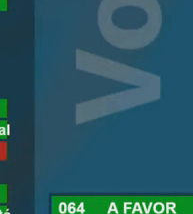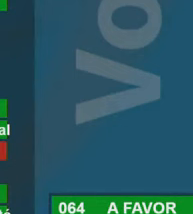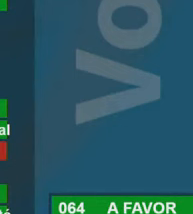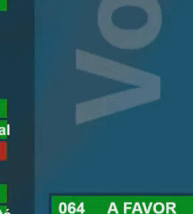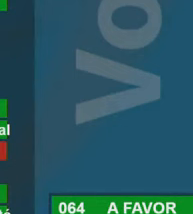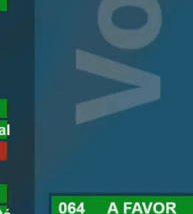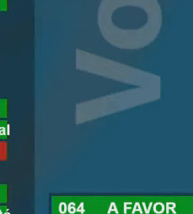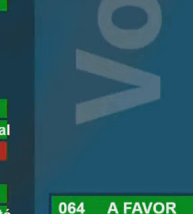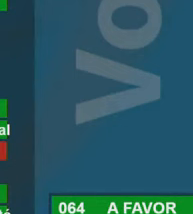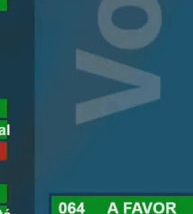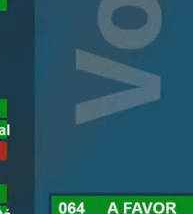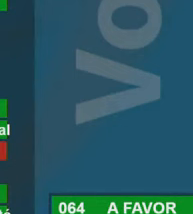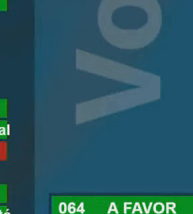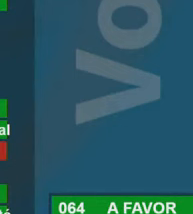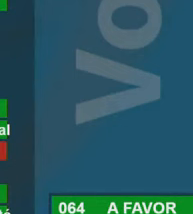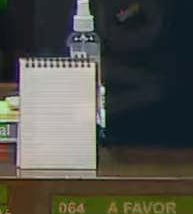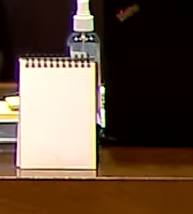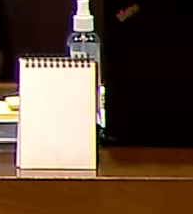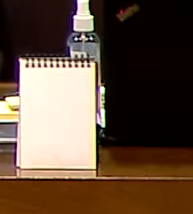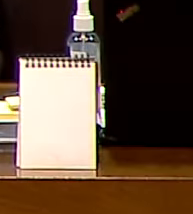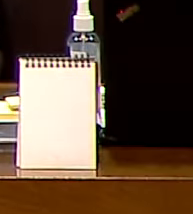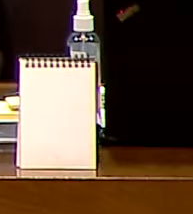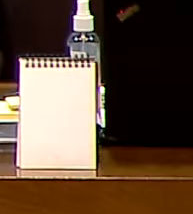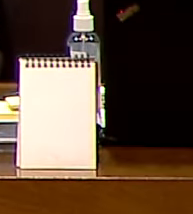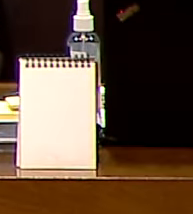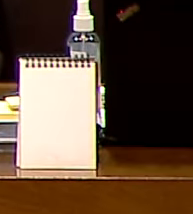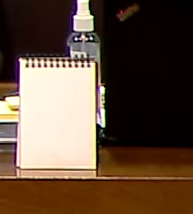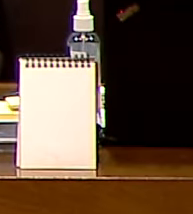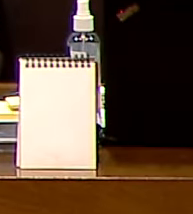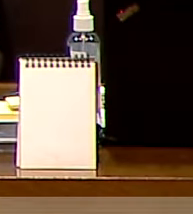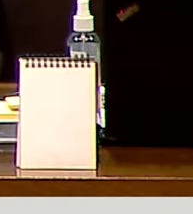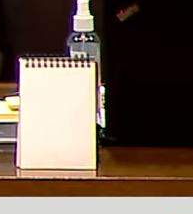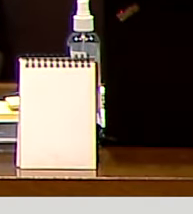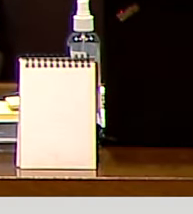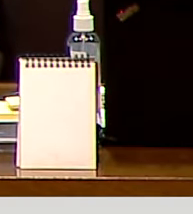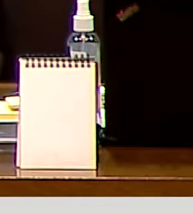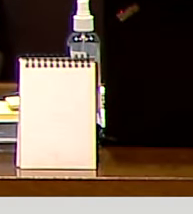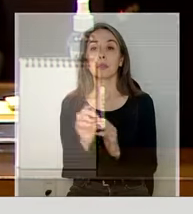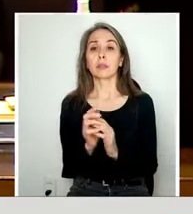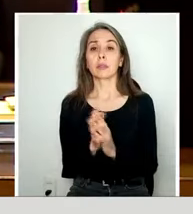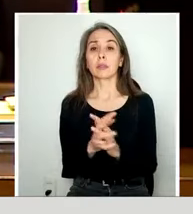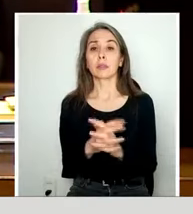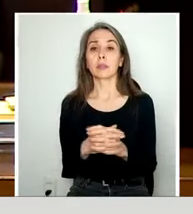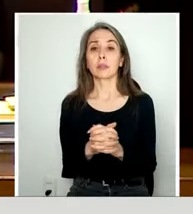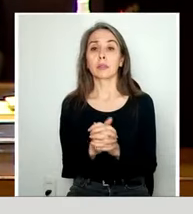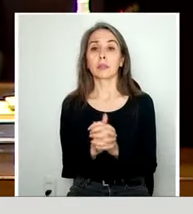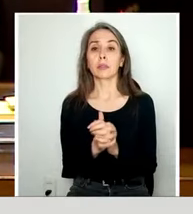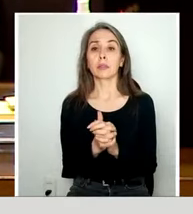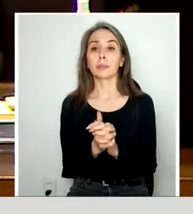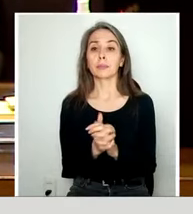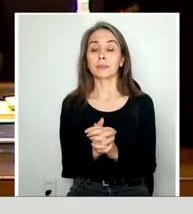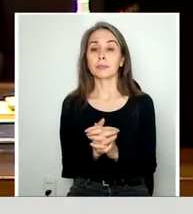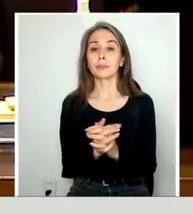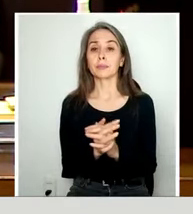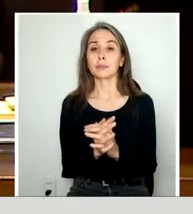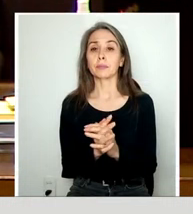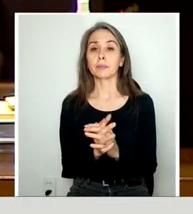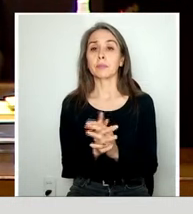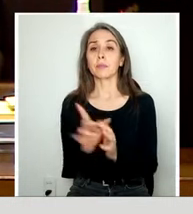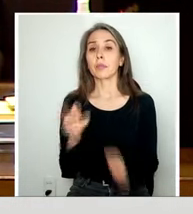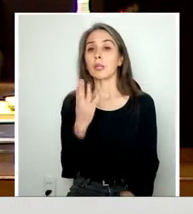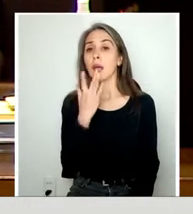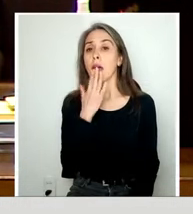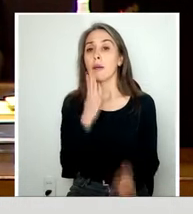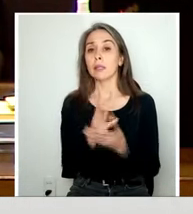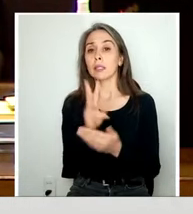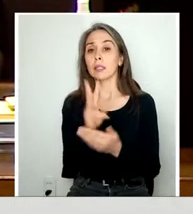abstenciones aprobado seguimos con el tiempo tiene la palabra hasta por tres